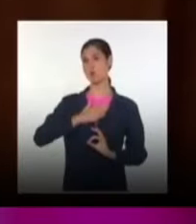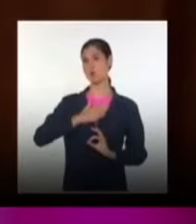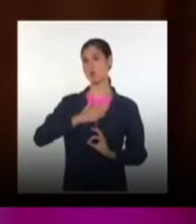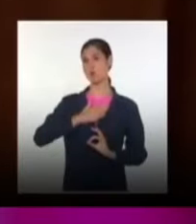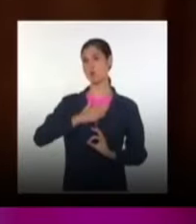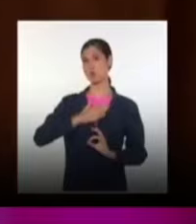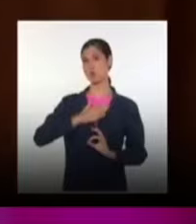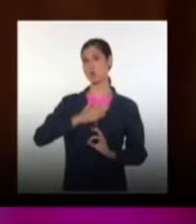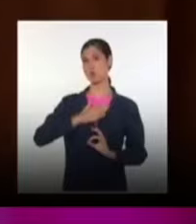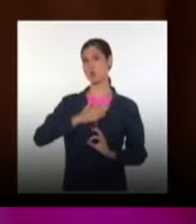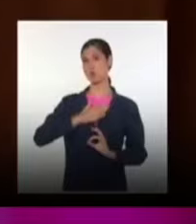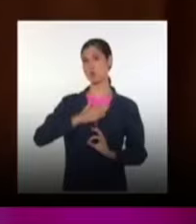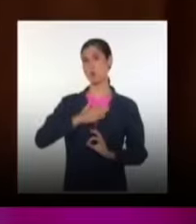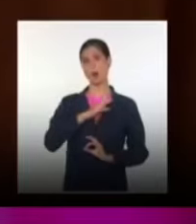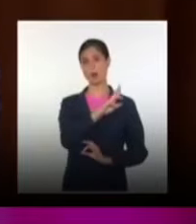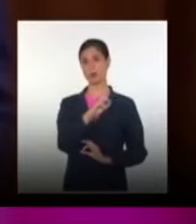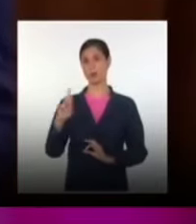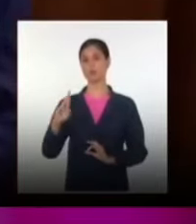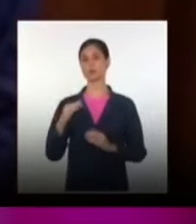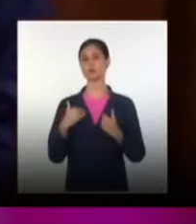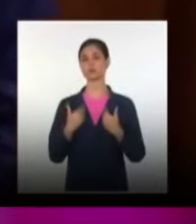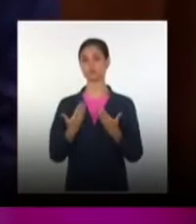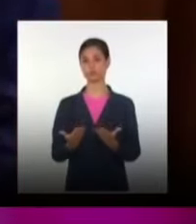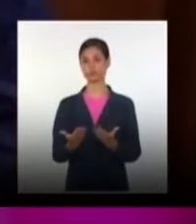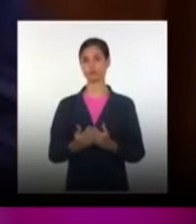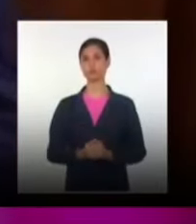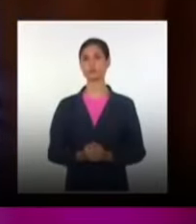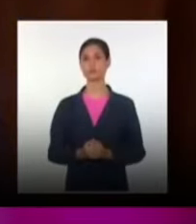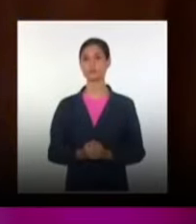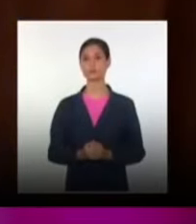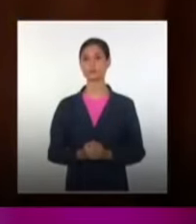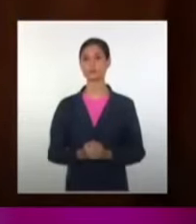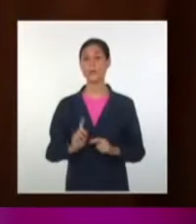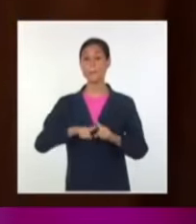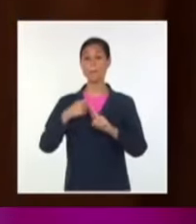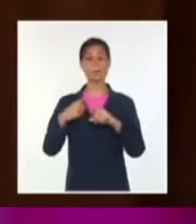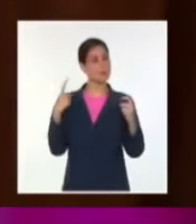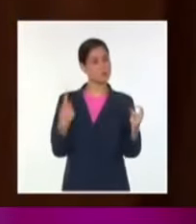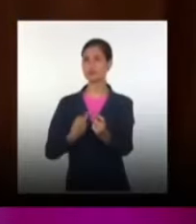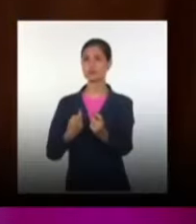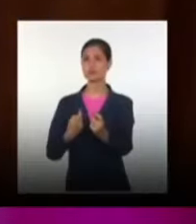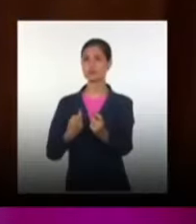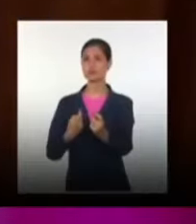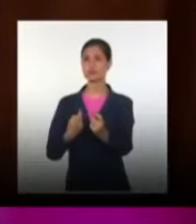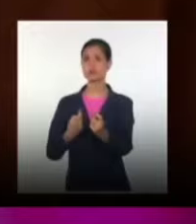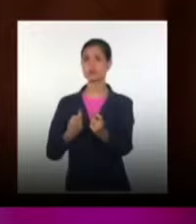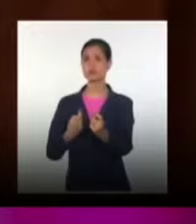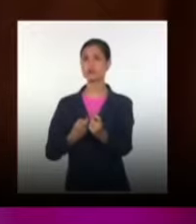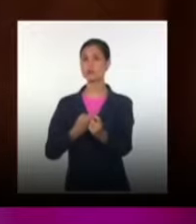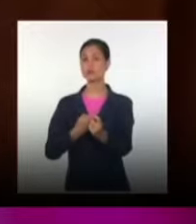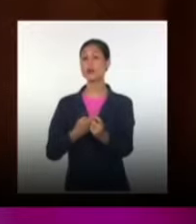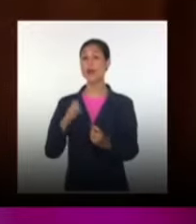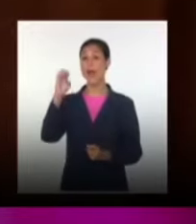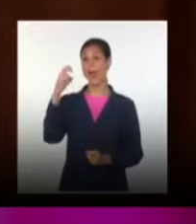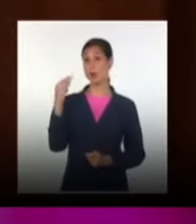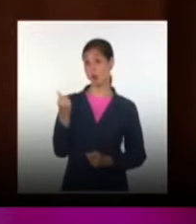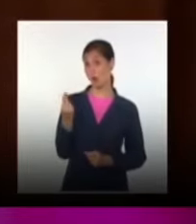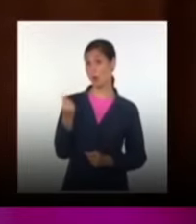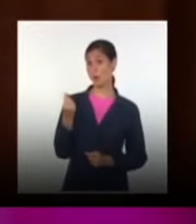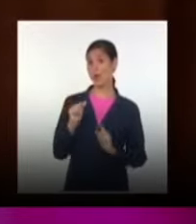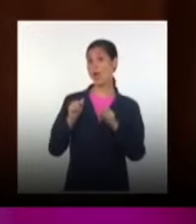con la gente normal nada, nada, nada. Lo mismo, la misma Batallar por muela. una economía sana y Sana. eficiente Acaba de liberar la economía por lo que menos. garantice